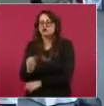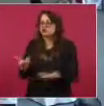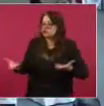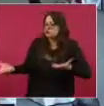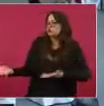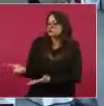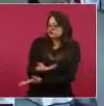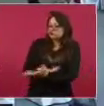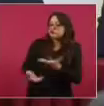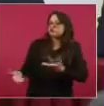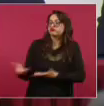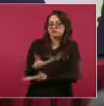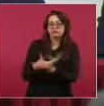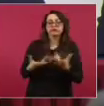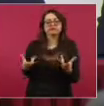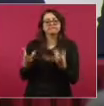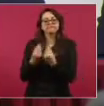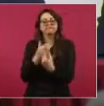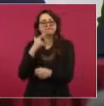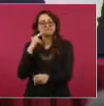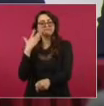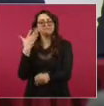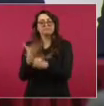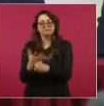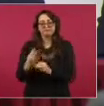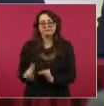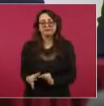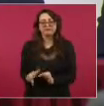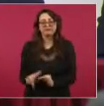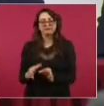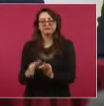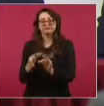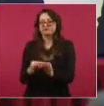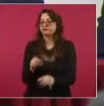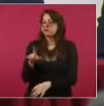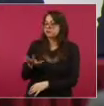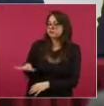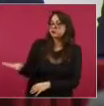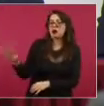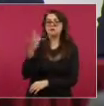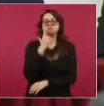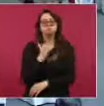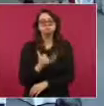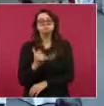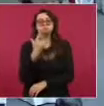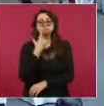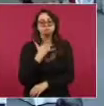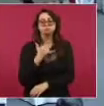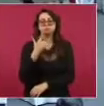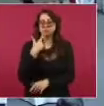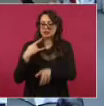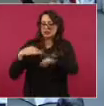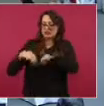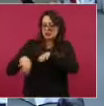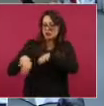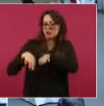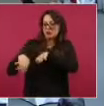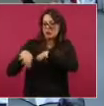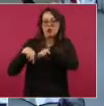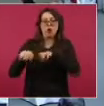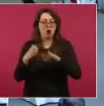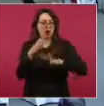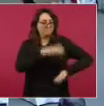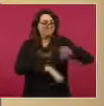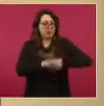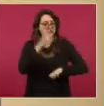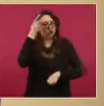responsabilidad social en el contexto de responder a quienes, con su esfuerzo, hacen crecer sus capitales y los fortalecen como